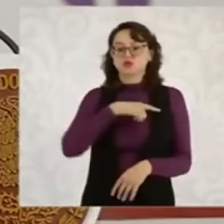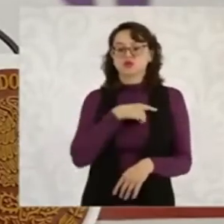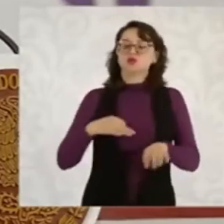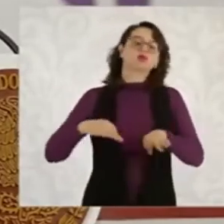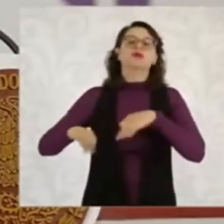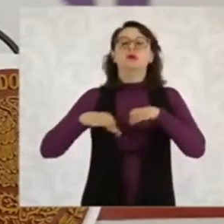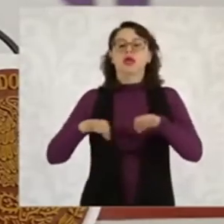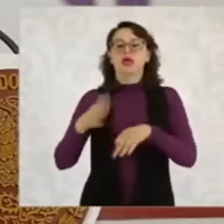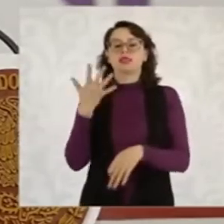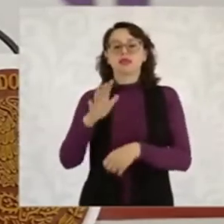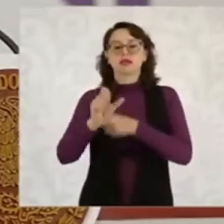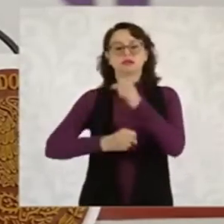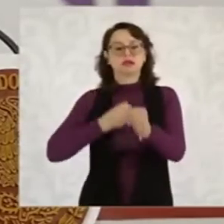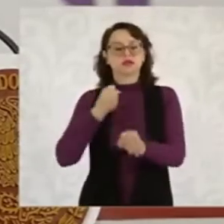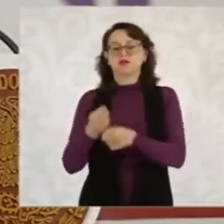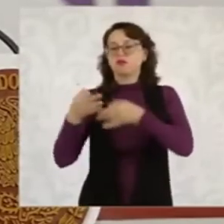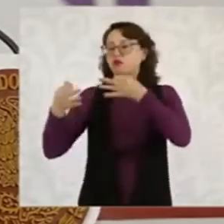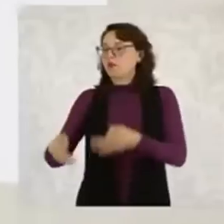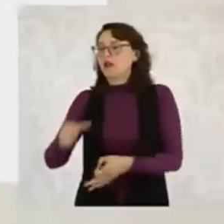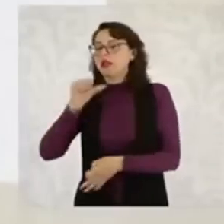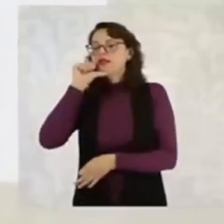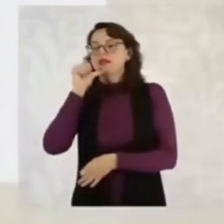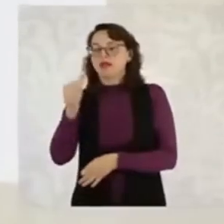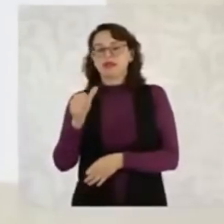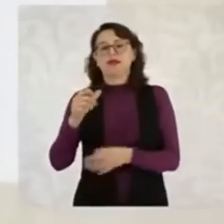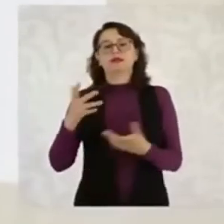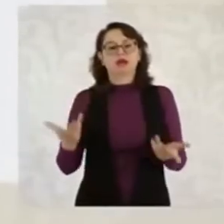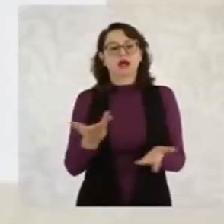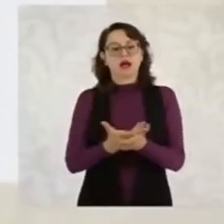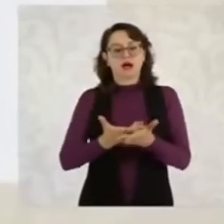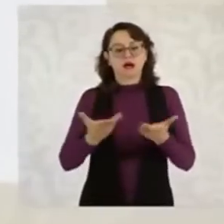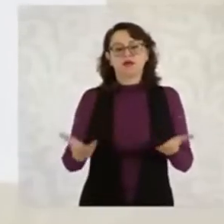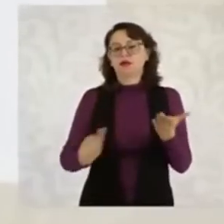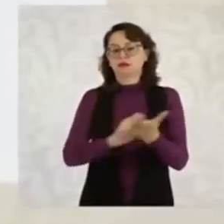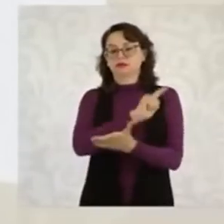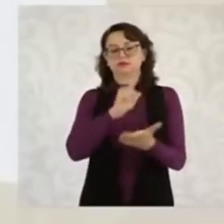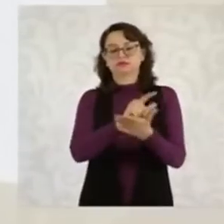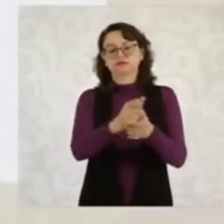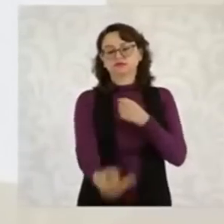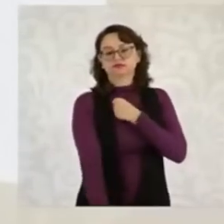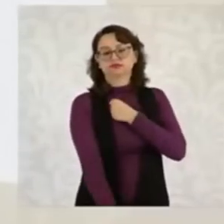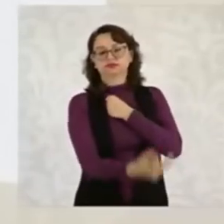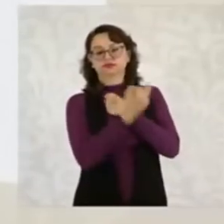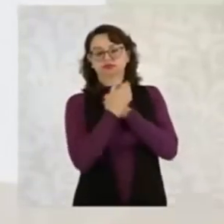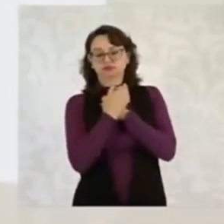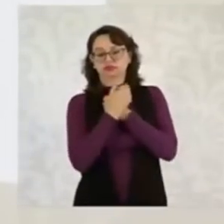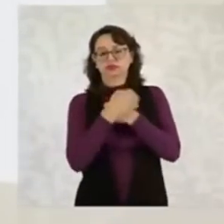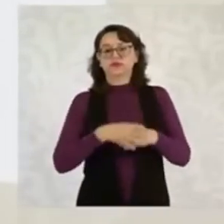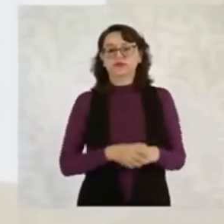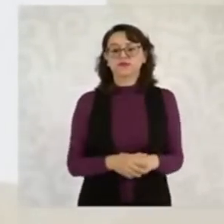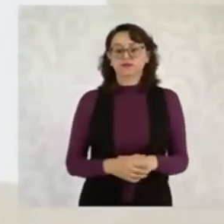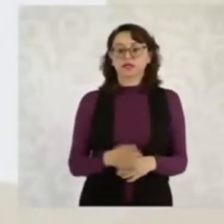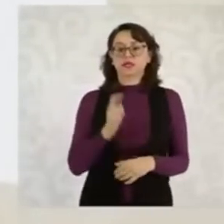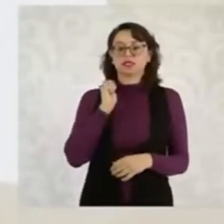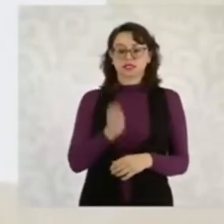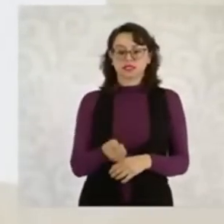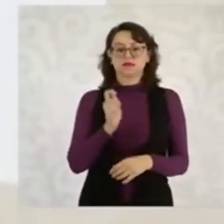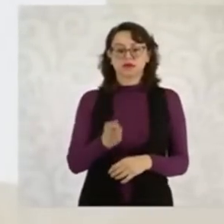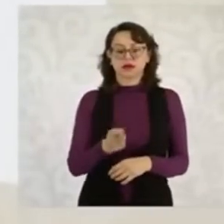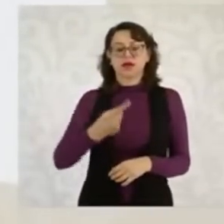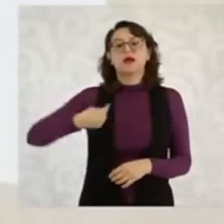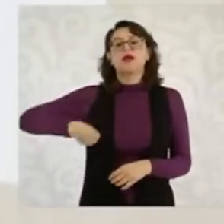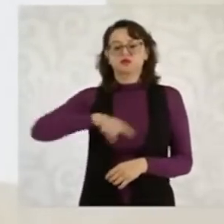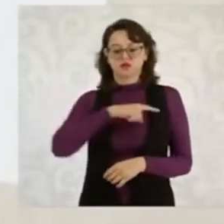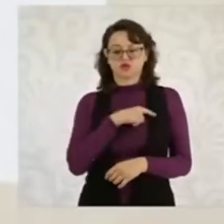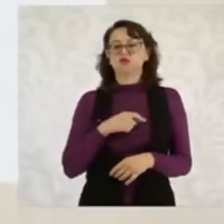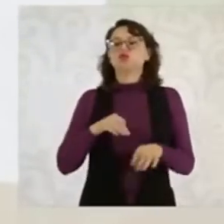digital, entra en vigor una reforma que nos ampara como trabajadores y trabajadoras. Las virtudes de esta reforma destaca, nos reconoce como